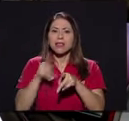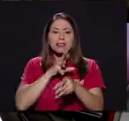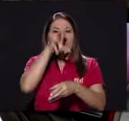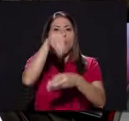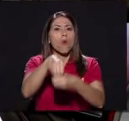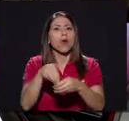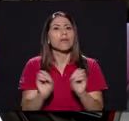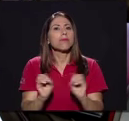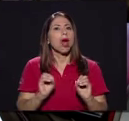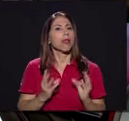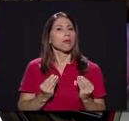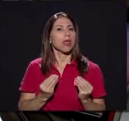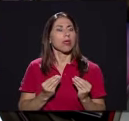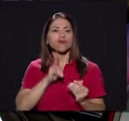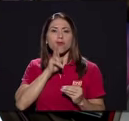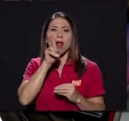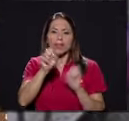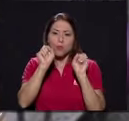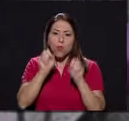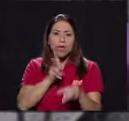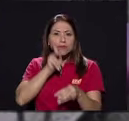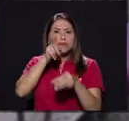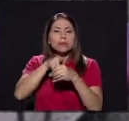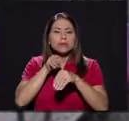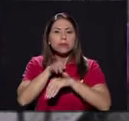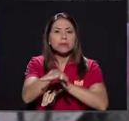involucre directamente sin miedo y con capacidad real de incidencia.